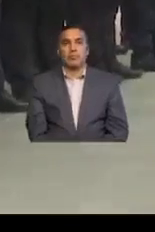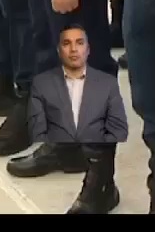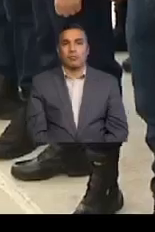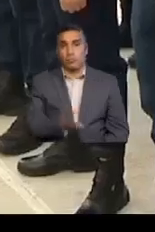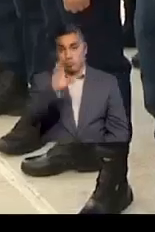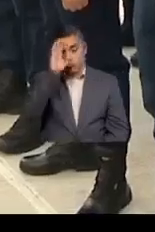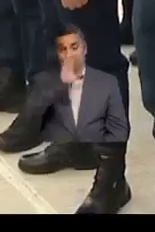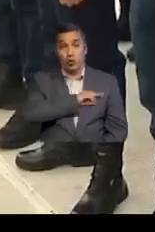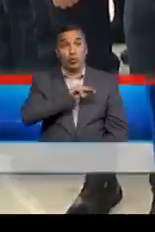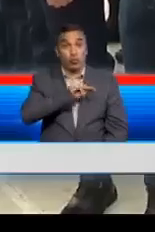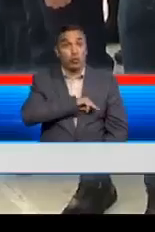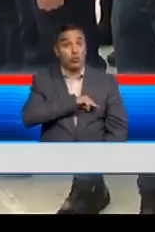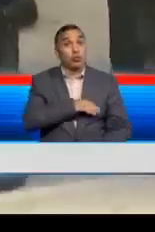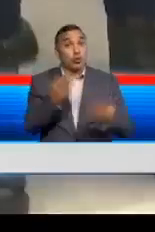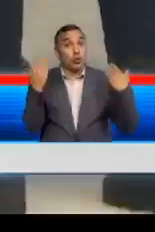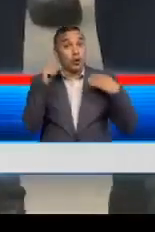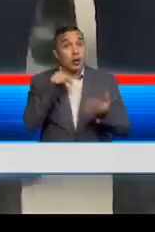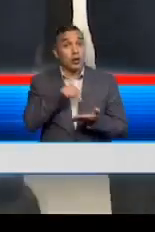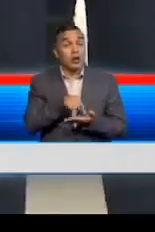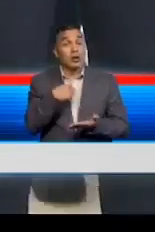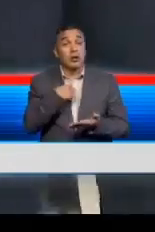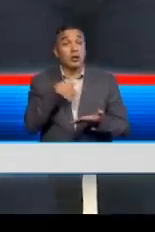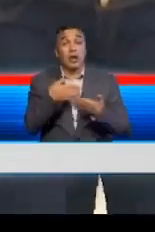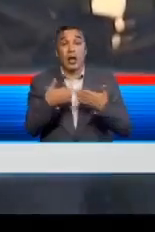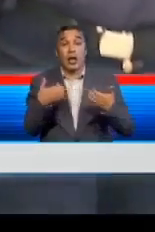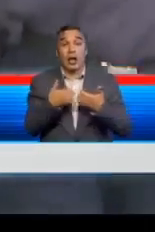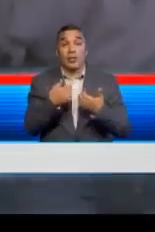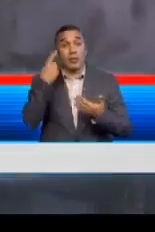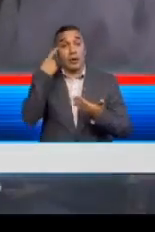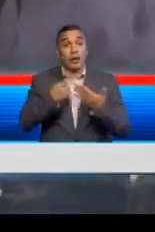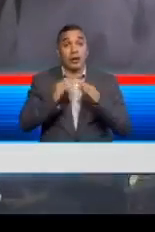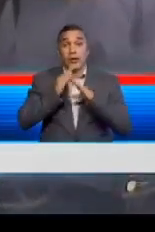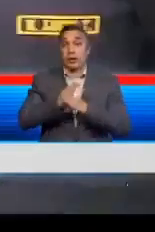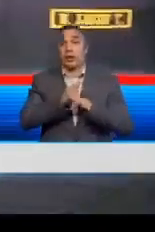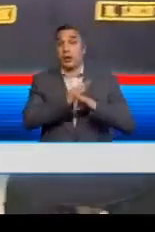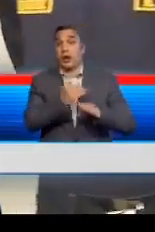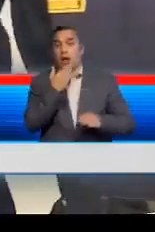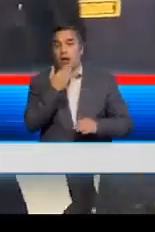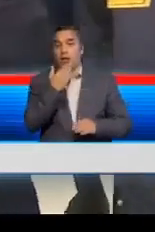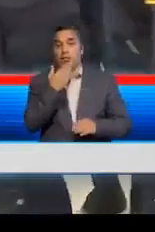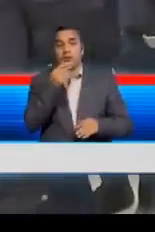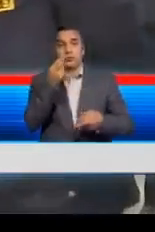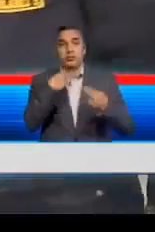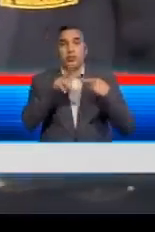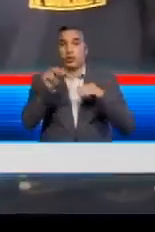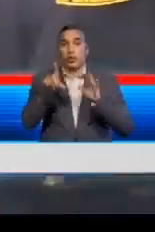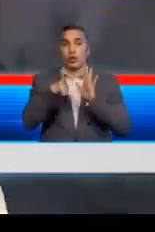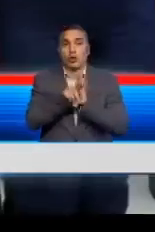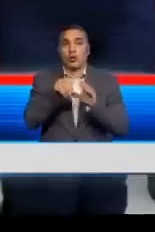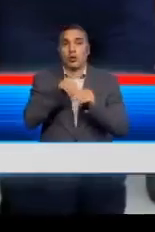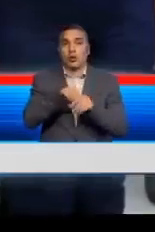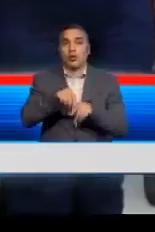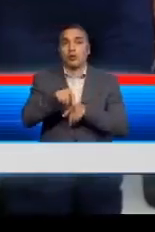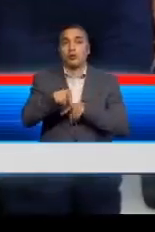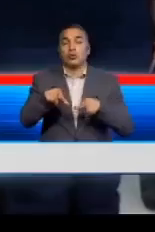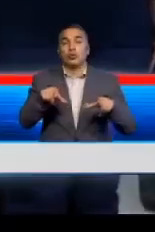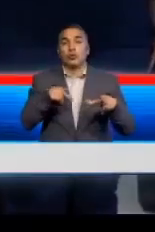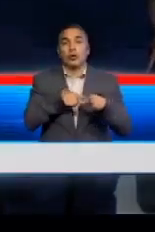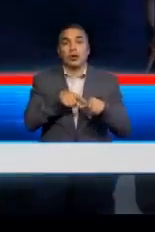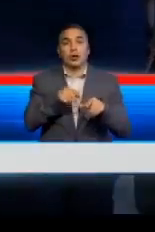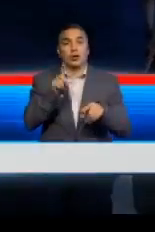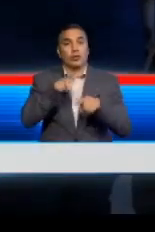La Policía Metropolitana de Guayaquil no cuenta con los implementos para disuadir, de ser necesario, a los comerciantes informales de la zona regenerada de la